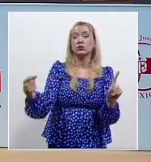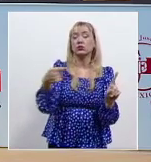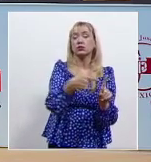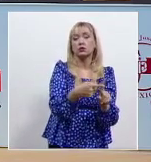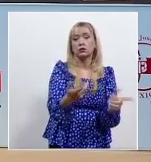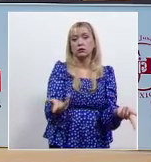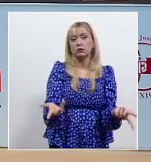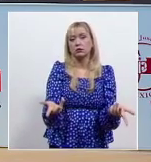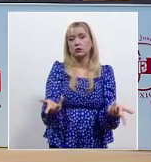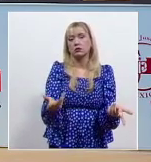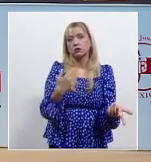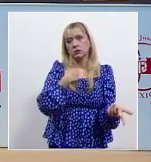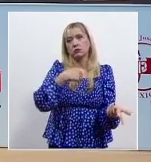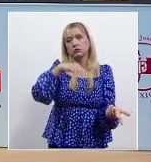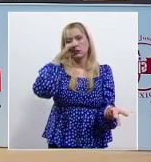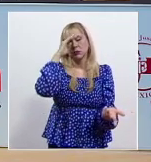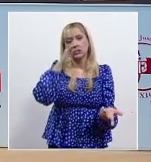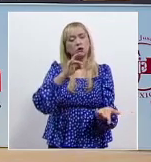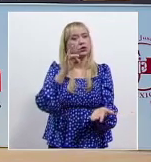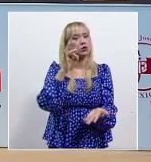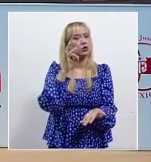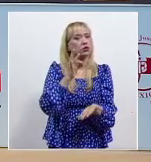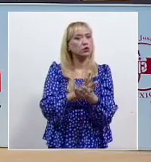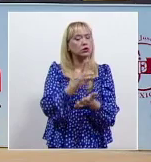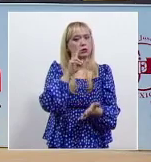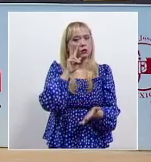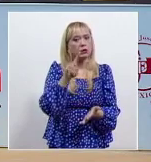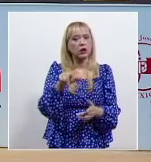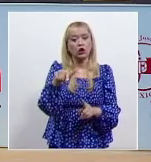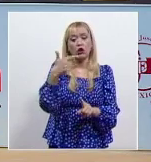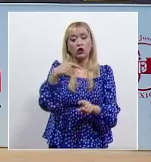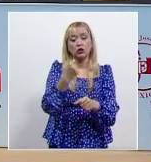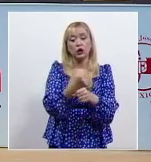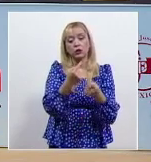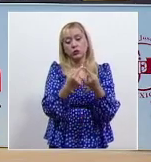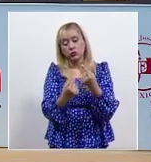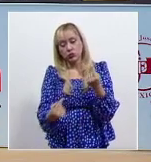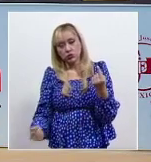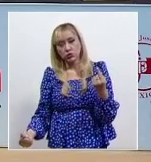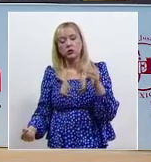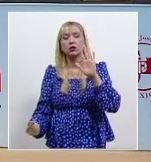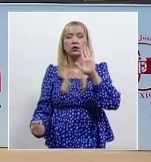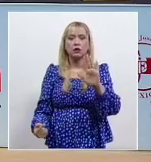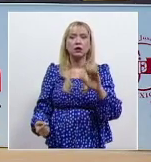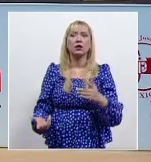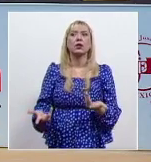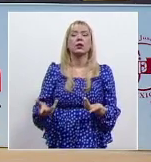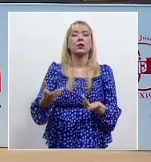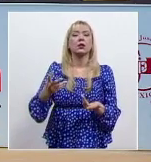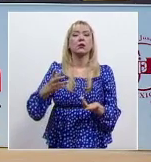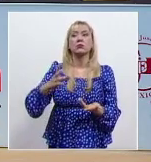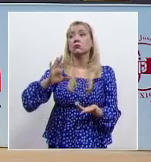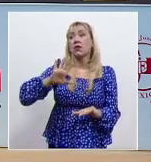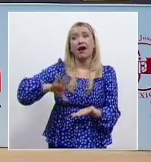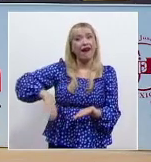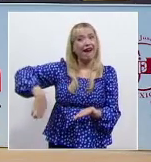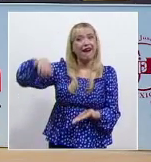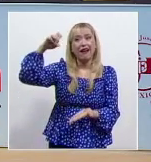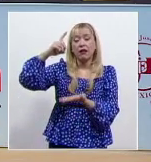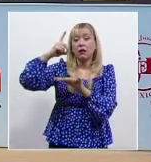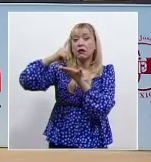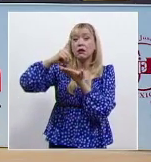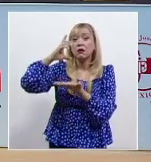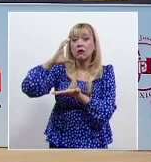digamos, tajante, solo cuando sean hijos e hijas menores de 12 años, y también cuando son cuidadoras principales